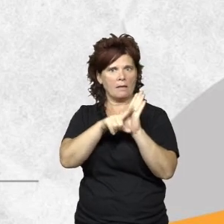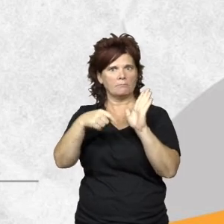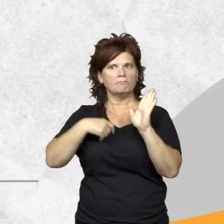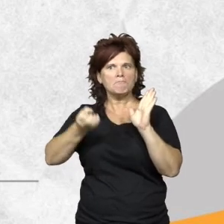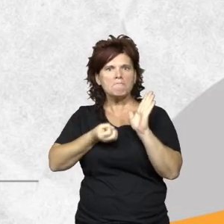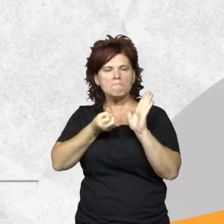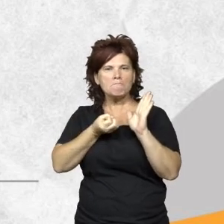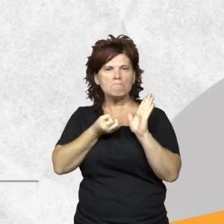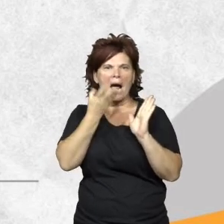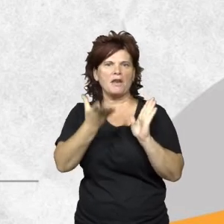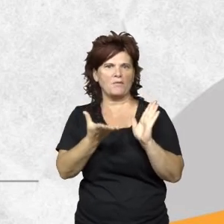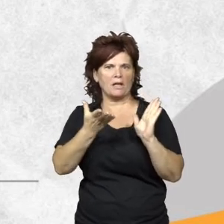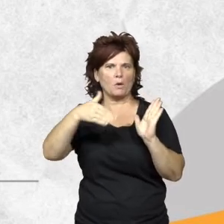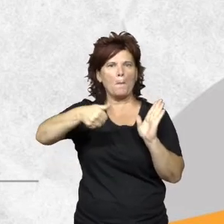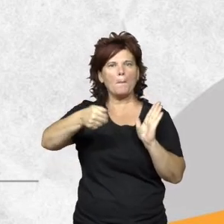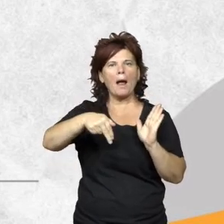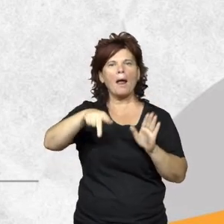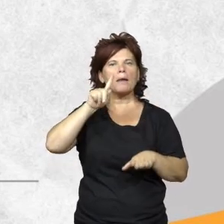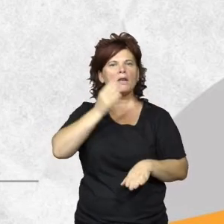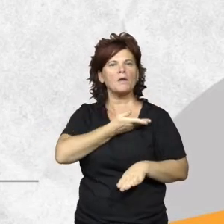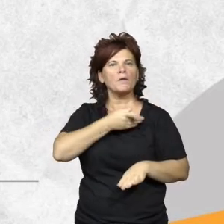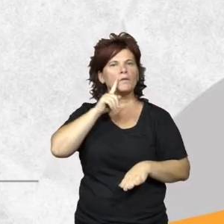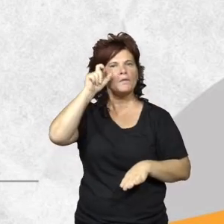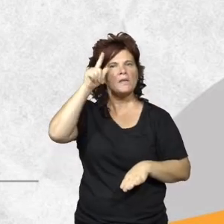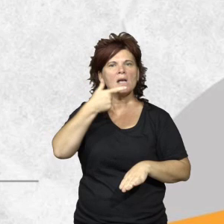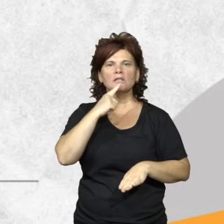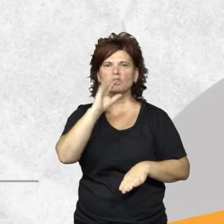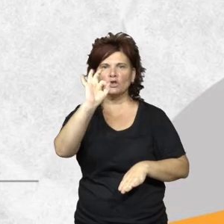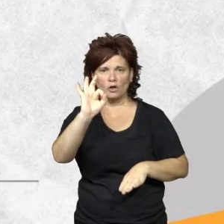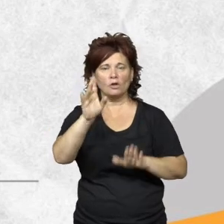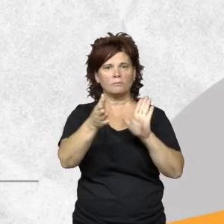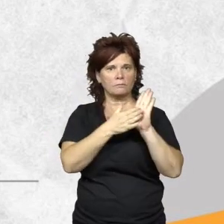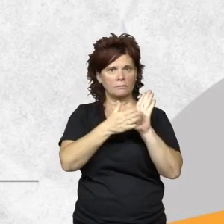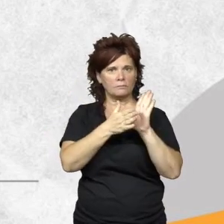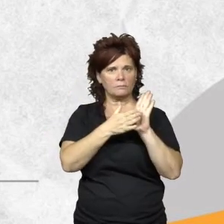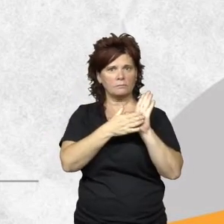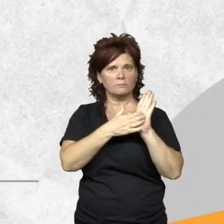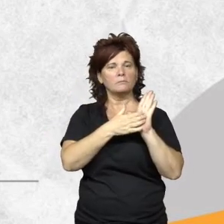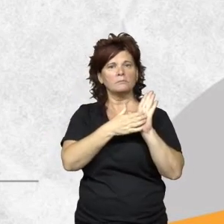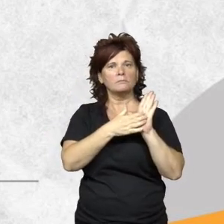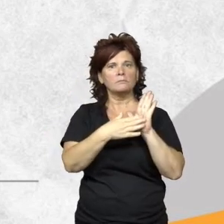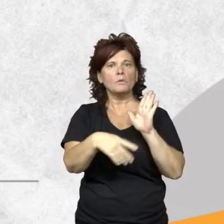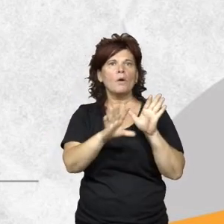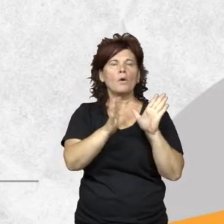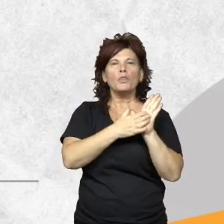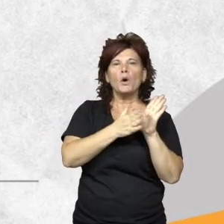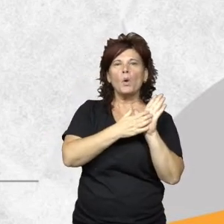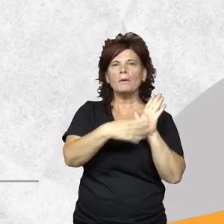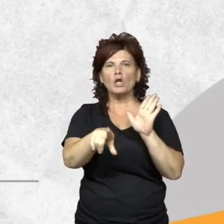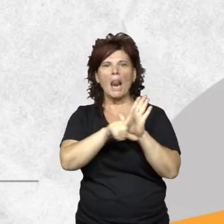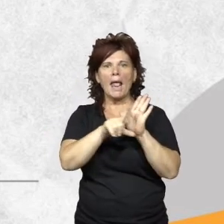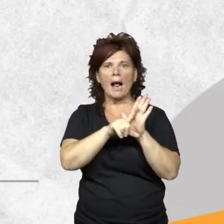que en todos supongo lo tienen. El manifiesto es el documento legal que lleva el transportista